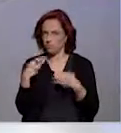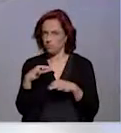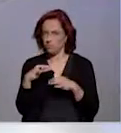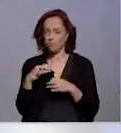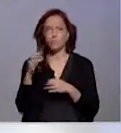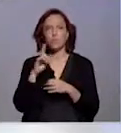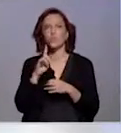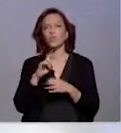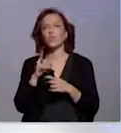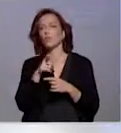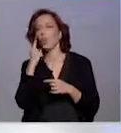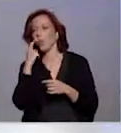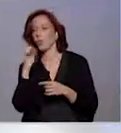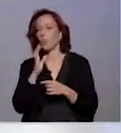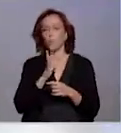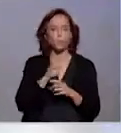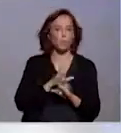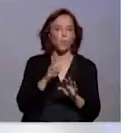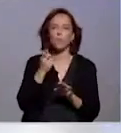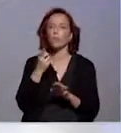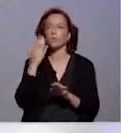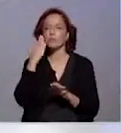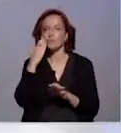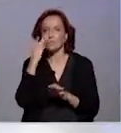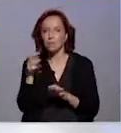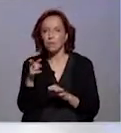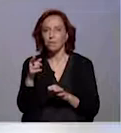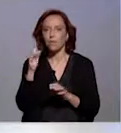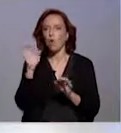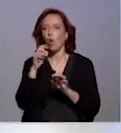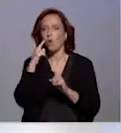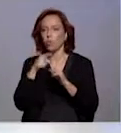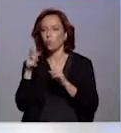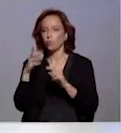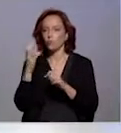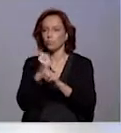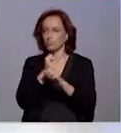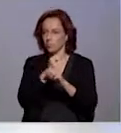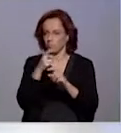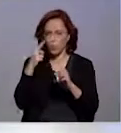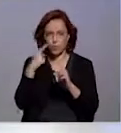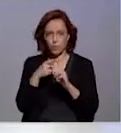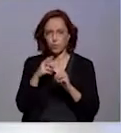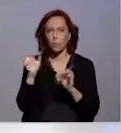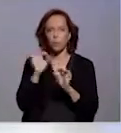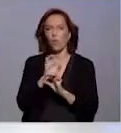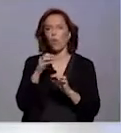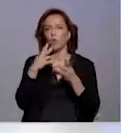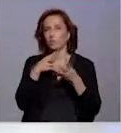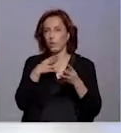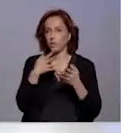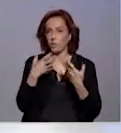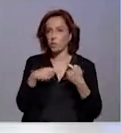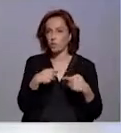no va en el género o sea va en las habilidades que tengas en los objetivos que hayas logrado y en los desafíos que te